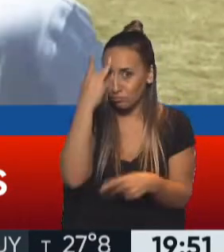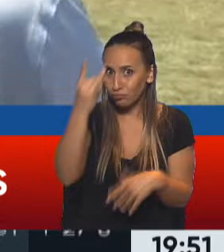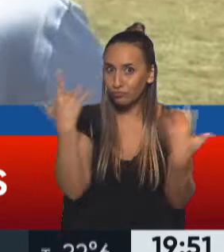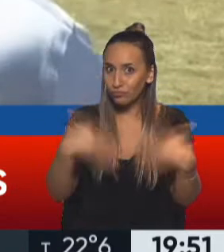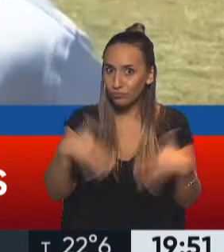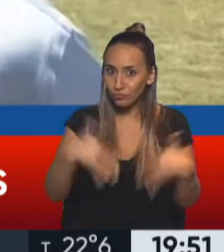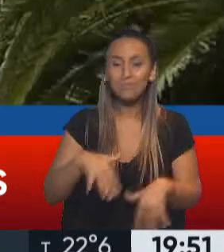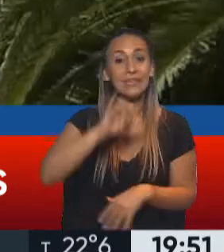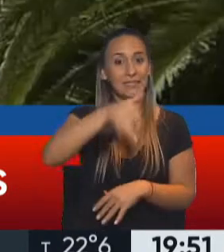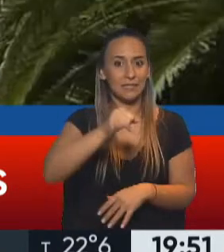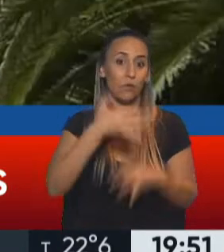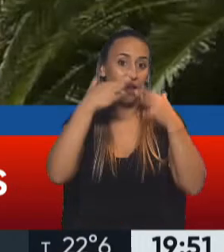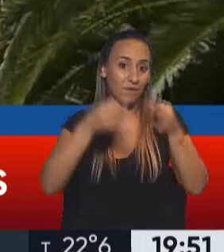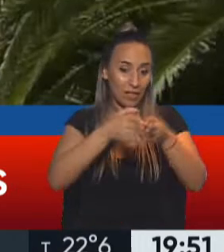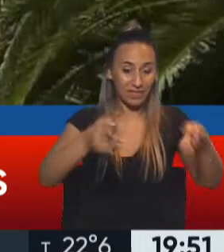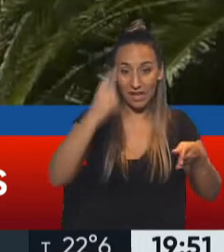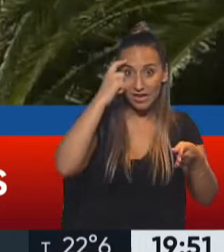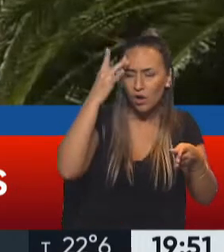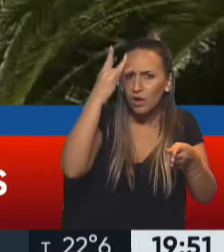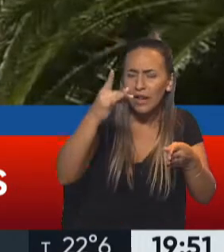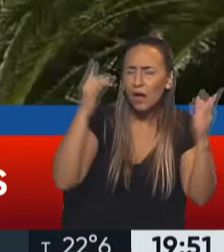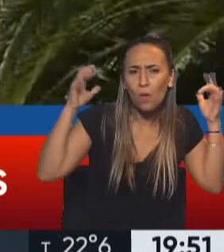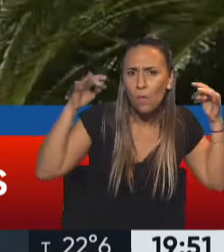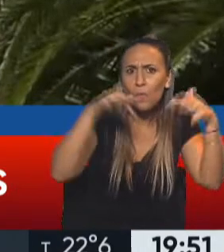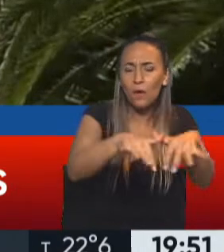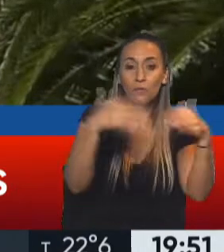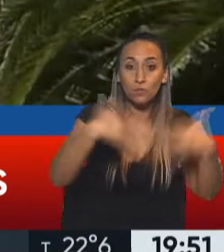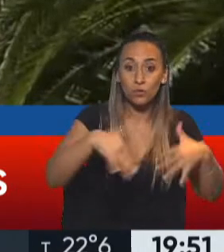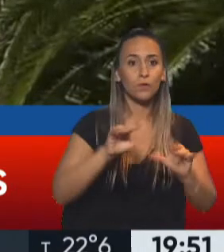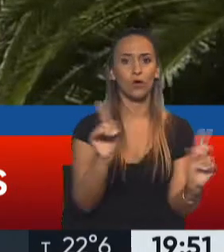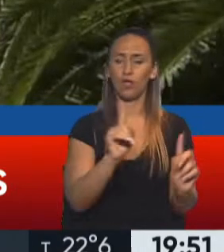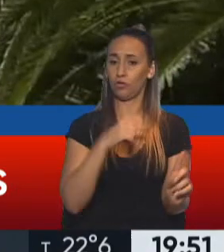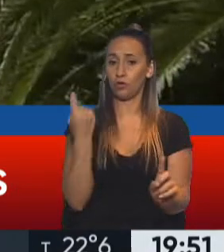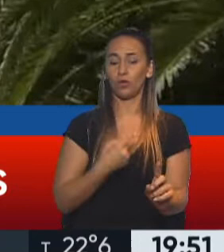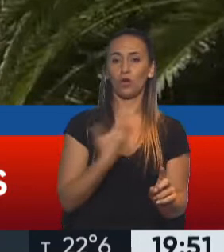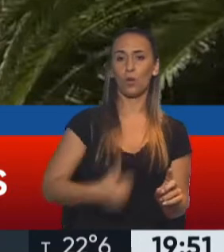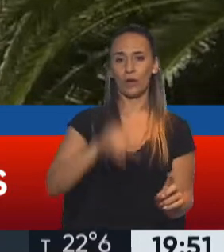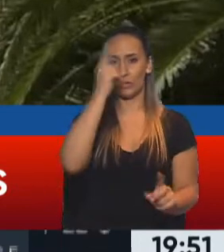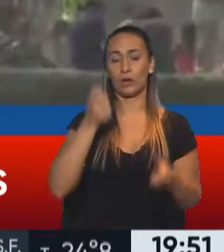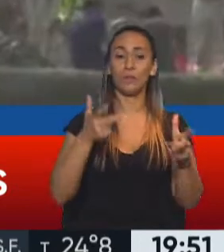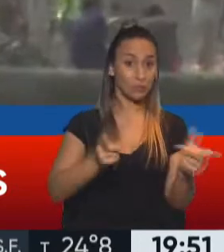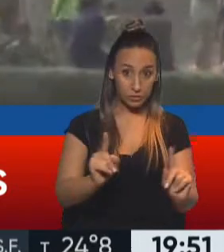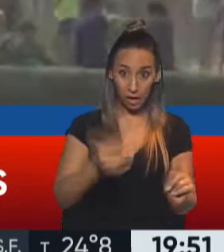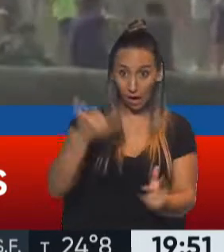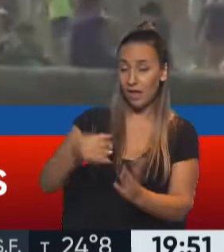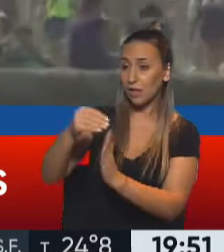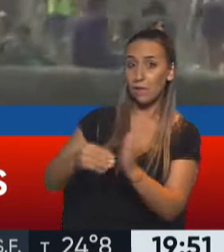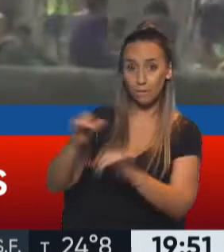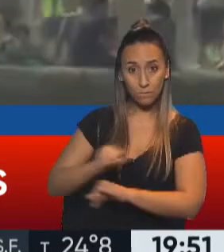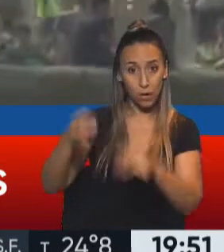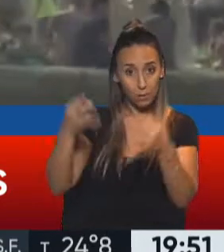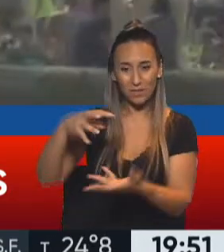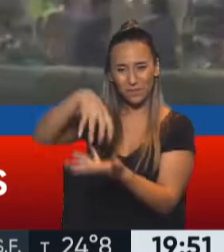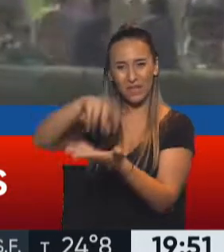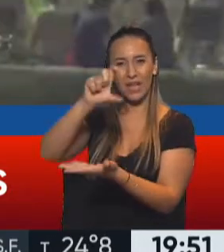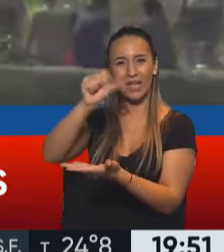porque lo es. La verdad que enero fue absolutamente récord y no lo decimos nosotros, el Gobierno Nacional. Son los informes que tenemos de las cámaras privadas. La CAME la semana